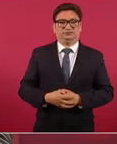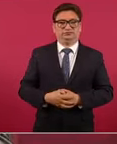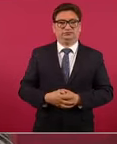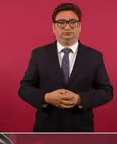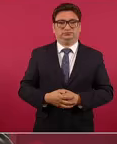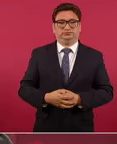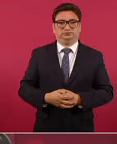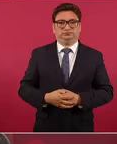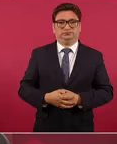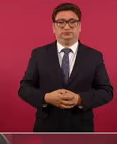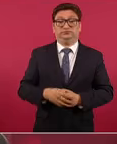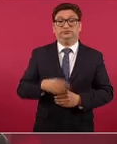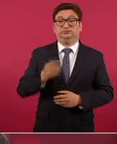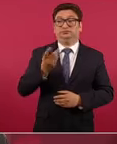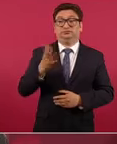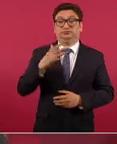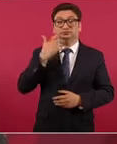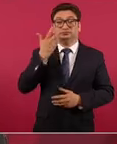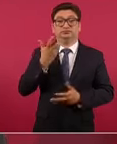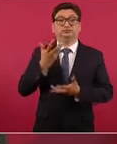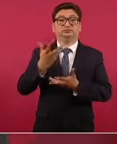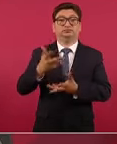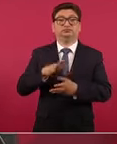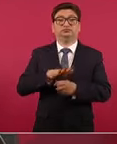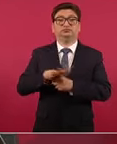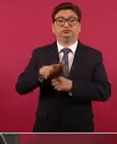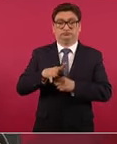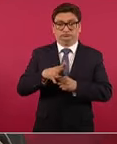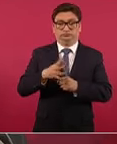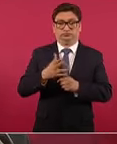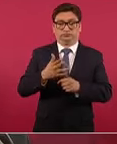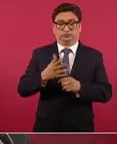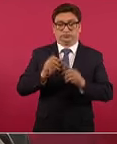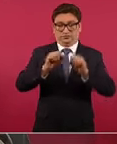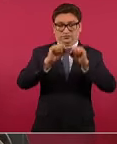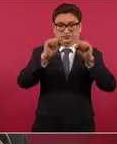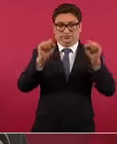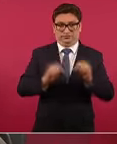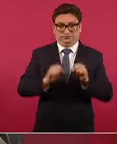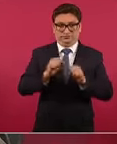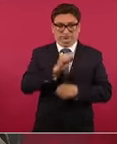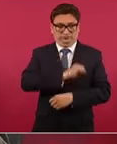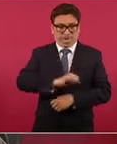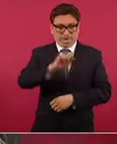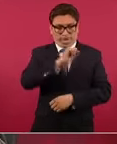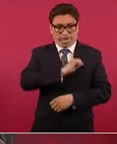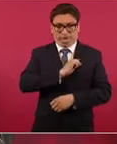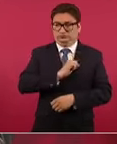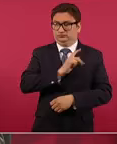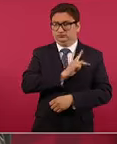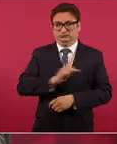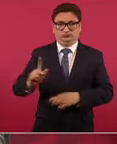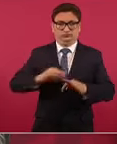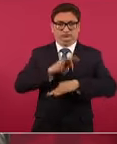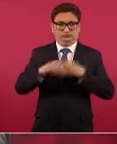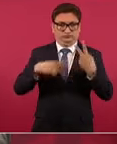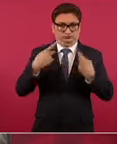de que eres desaparecer el sistema de salud pública